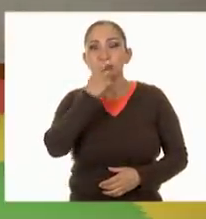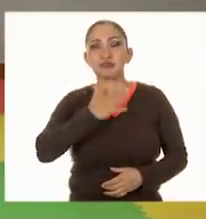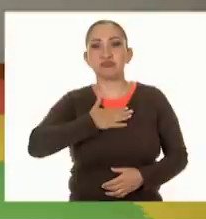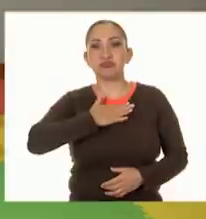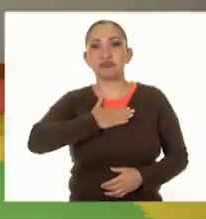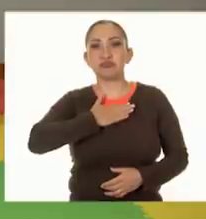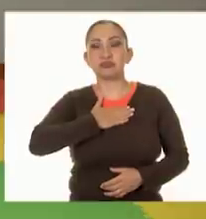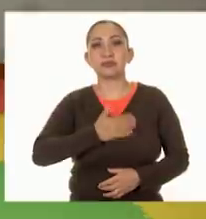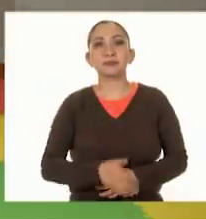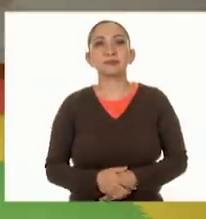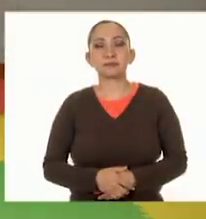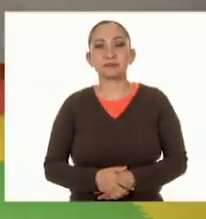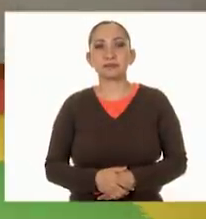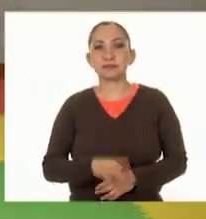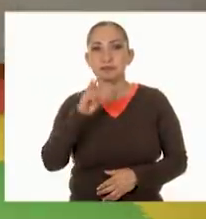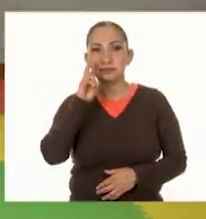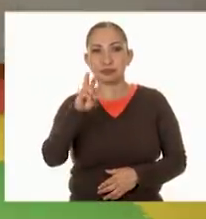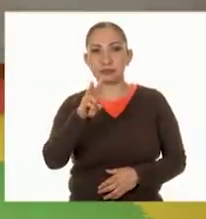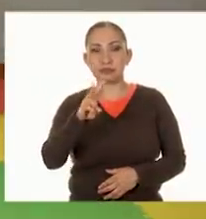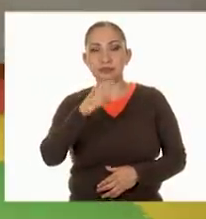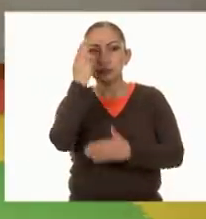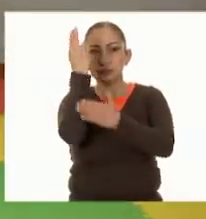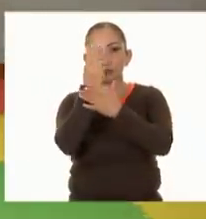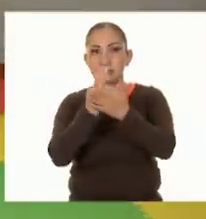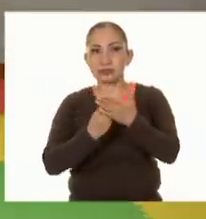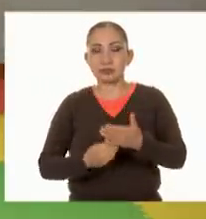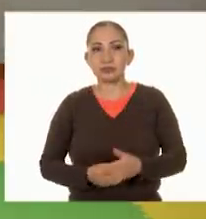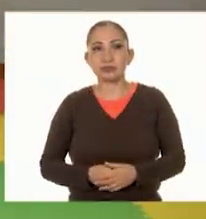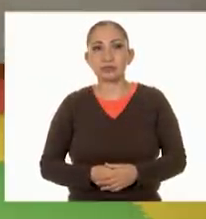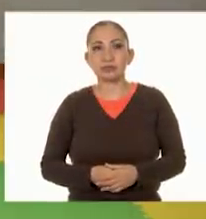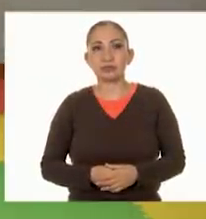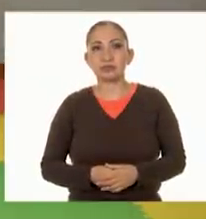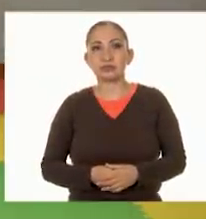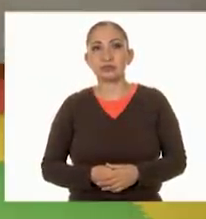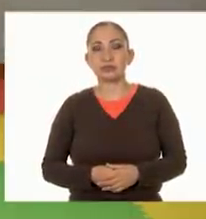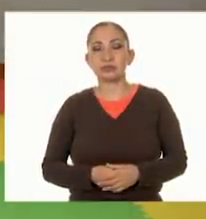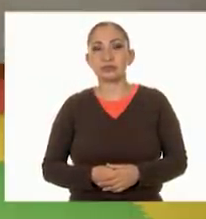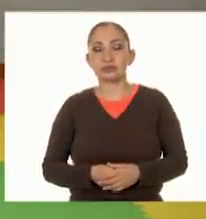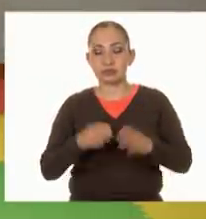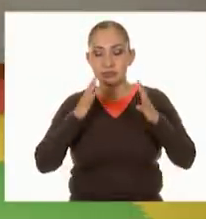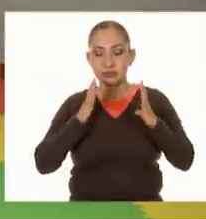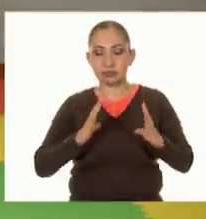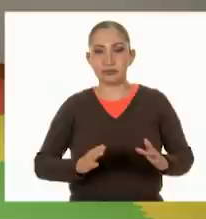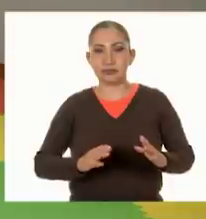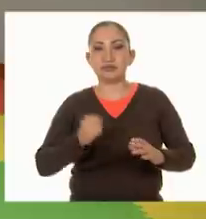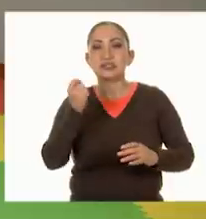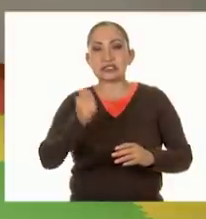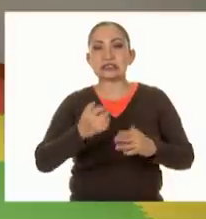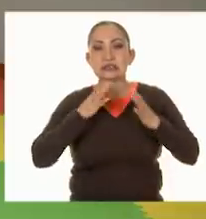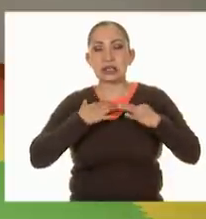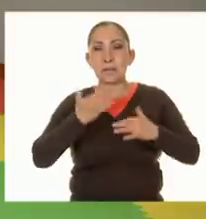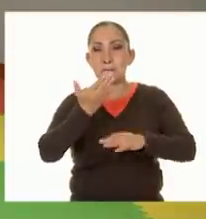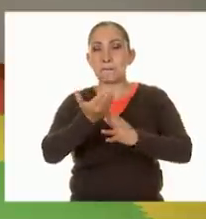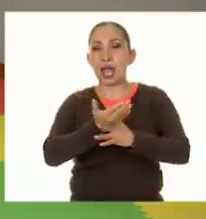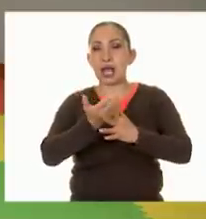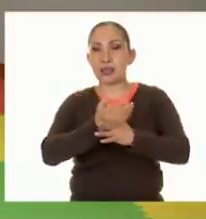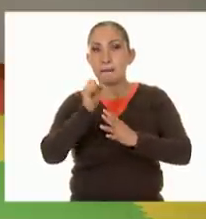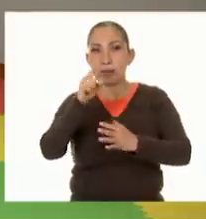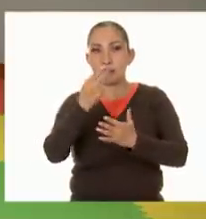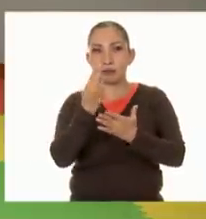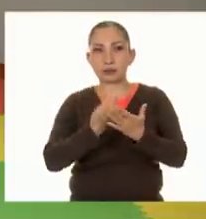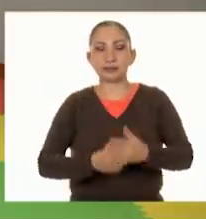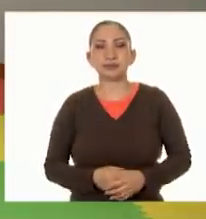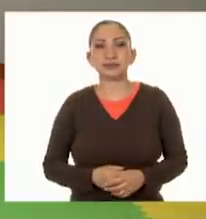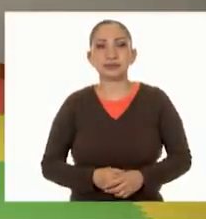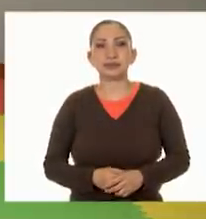Pecho. Vas y dibujas el segmento corporal que encontraste donde debe ir